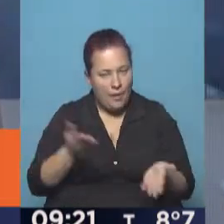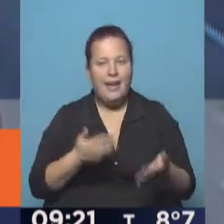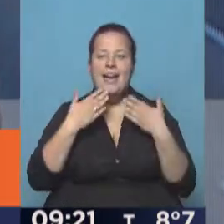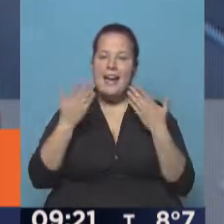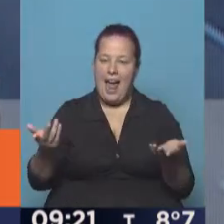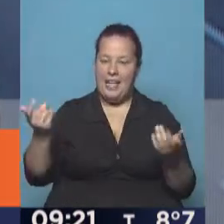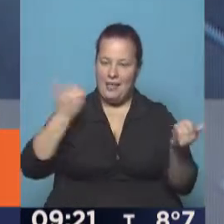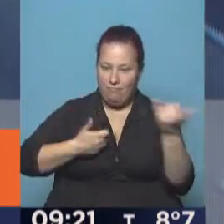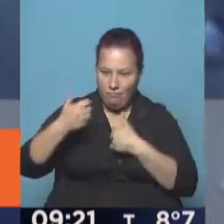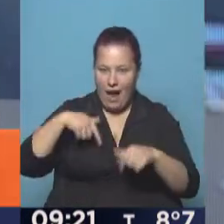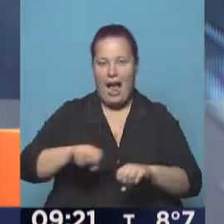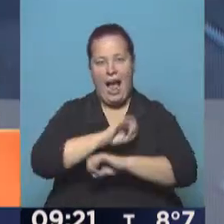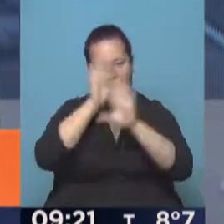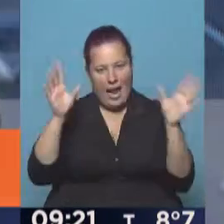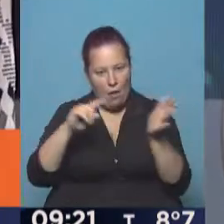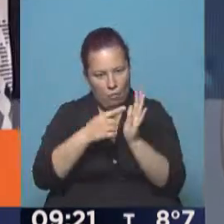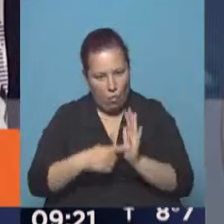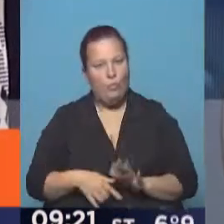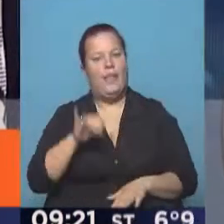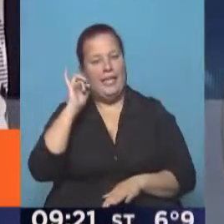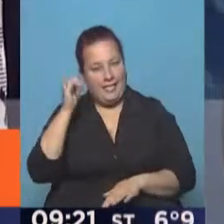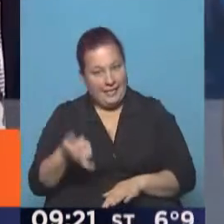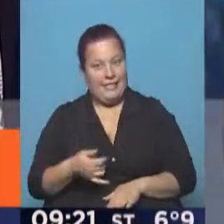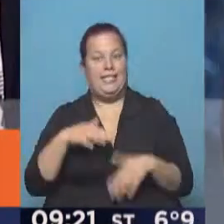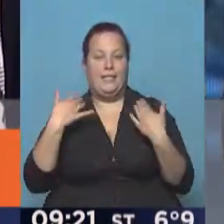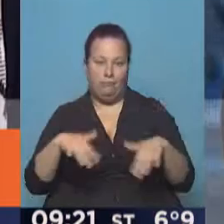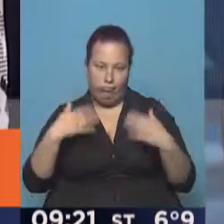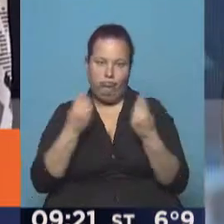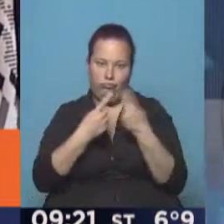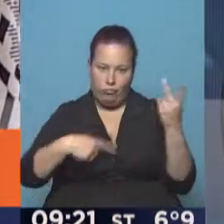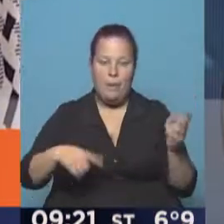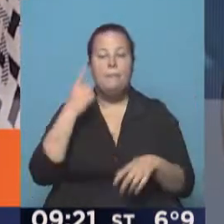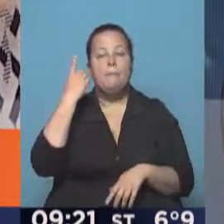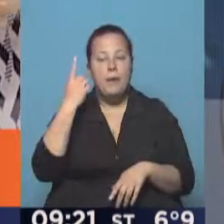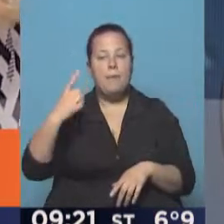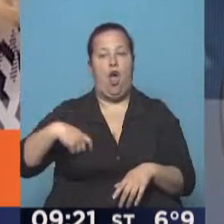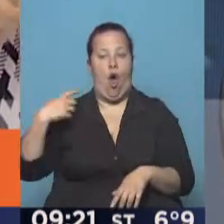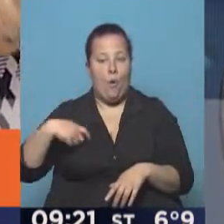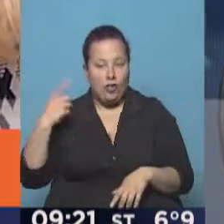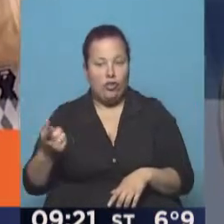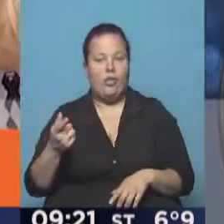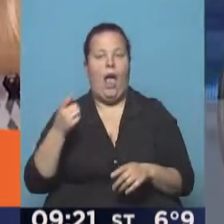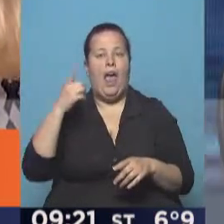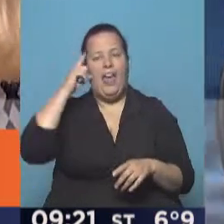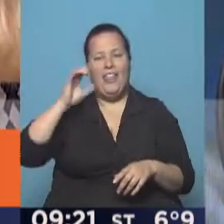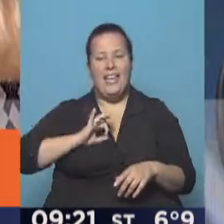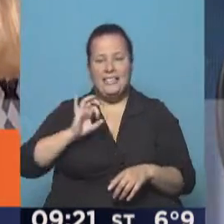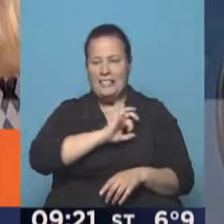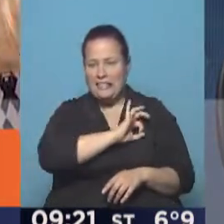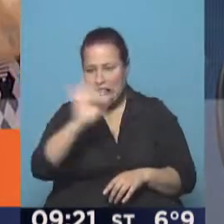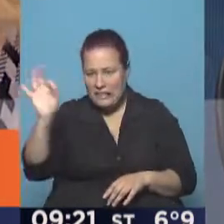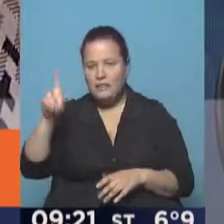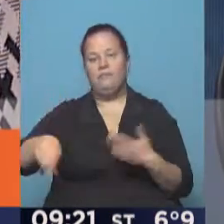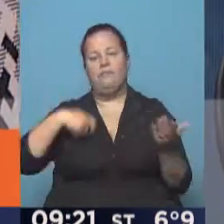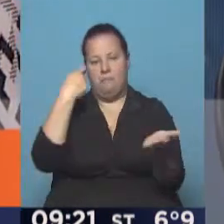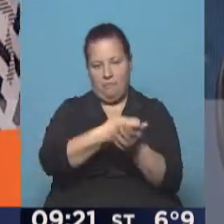el espacio para poder aclarar todos estos puntos. Sí, que son muchos, por cierto. Primero, las obras sociales que reciben lo que en 10 años no